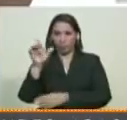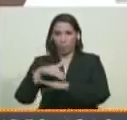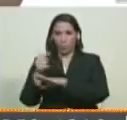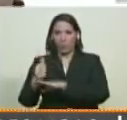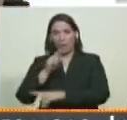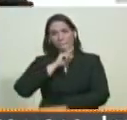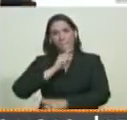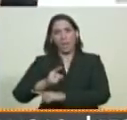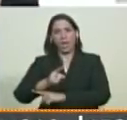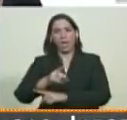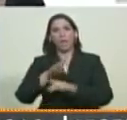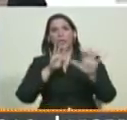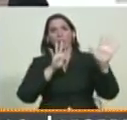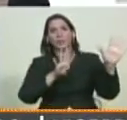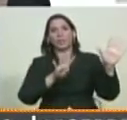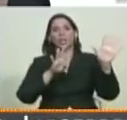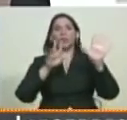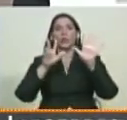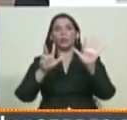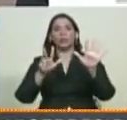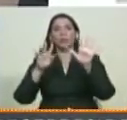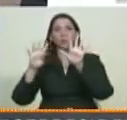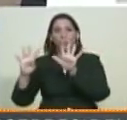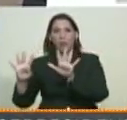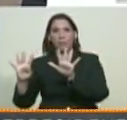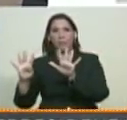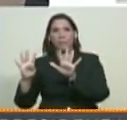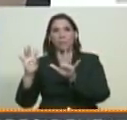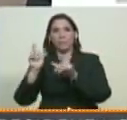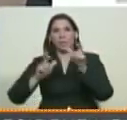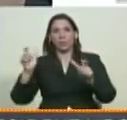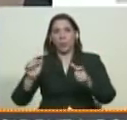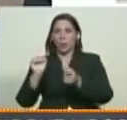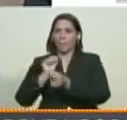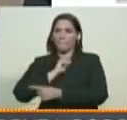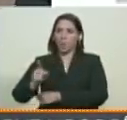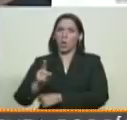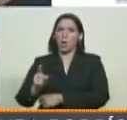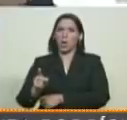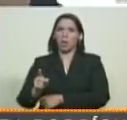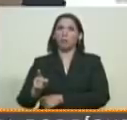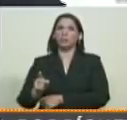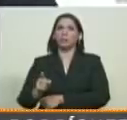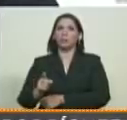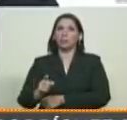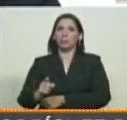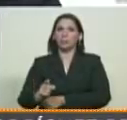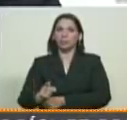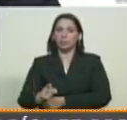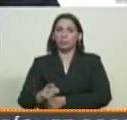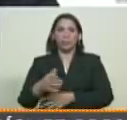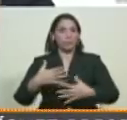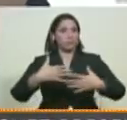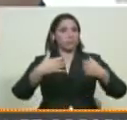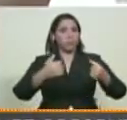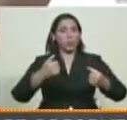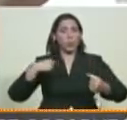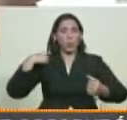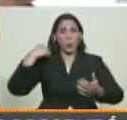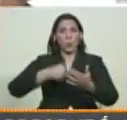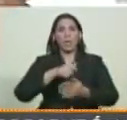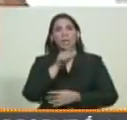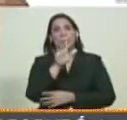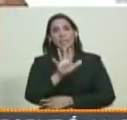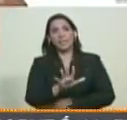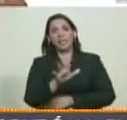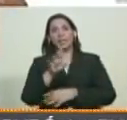acusado 989 personas. Han sido condenadas por omisión de los hechos 569